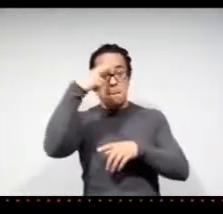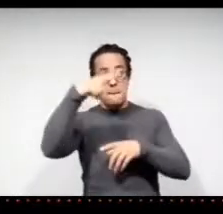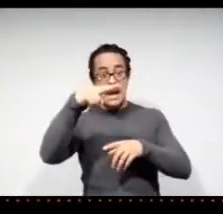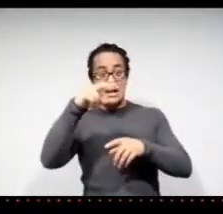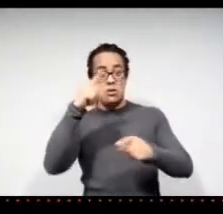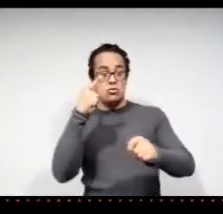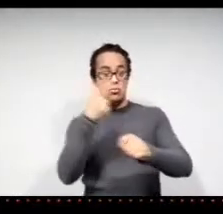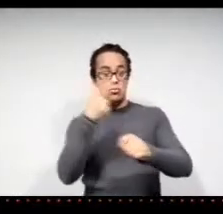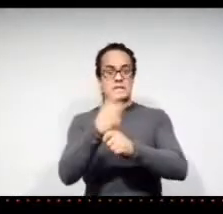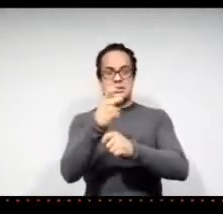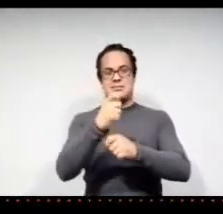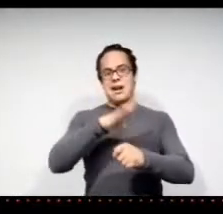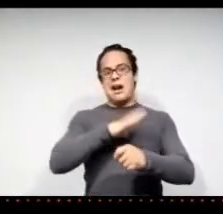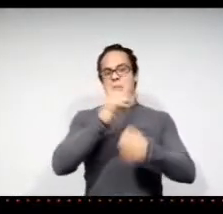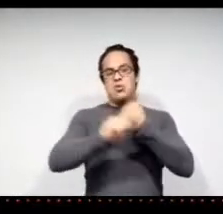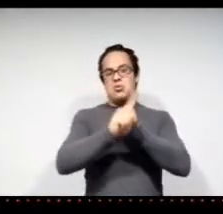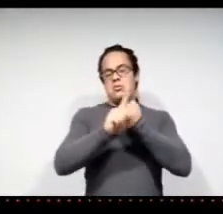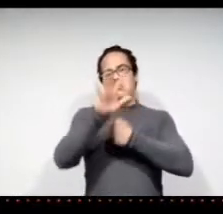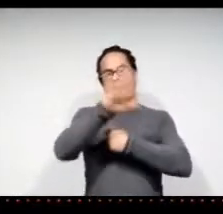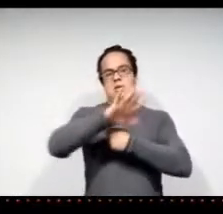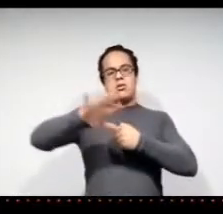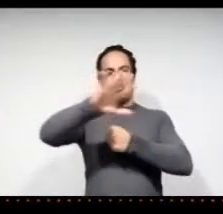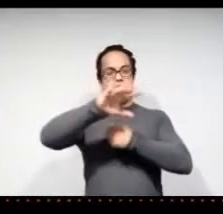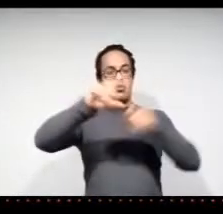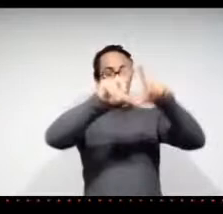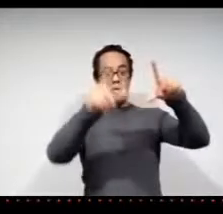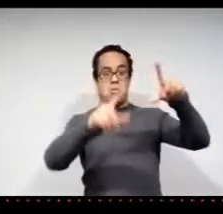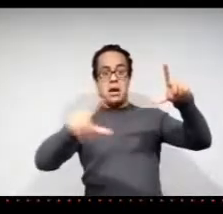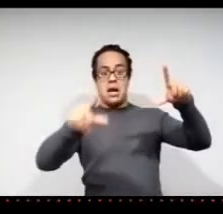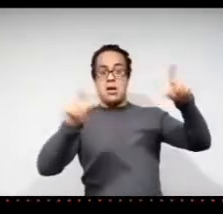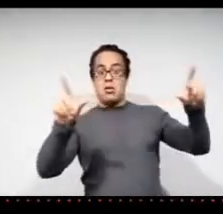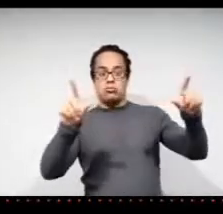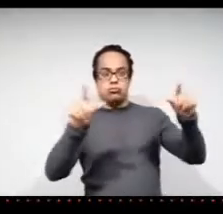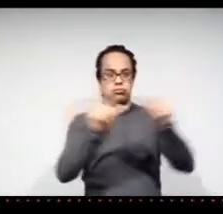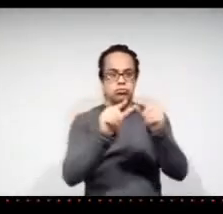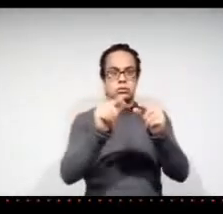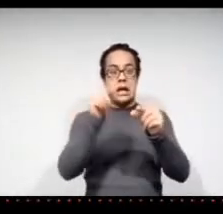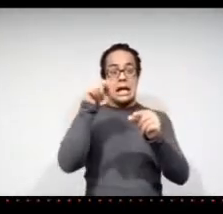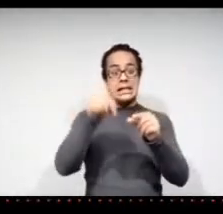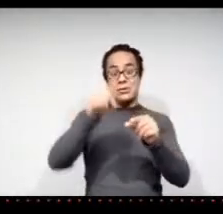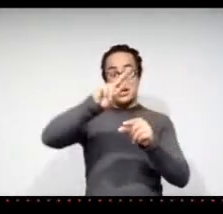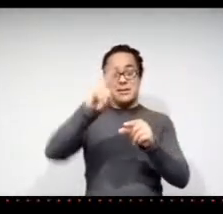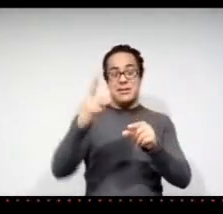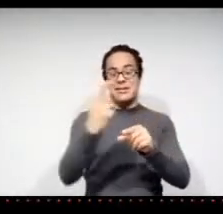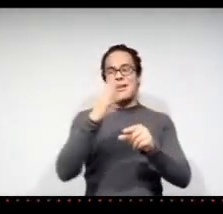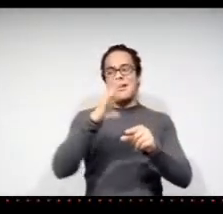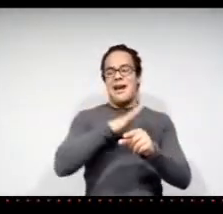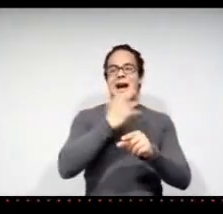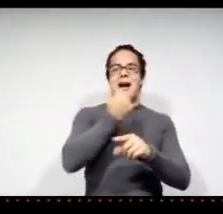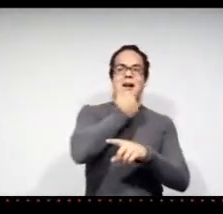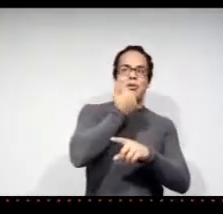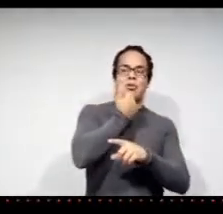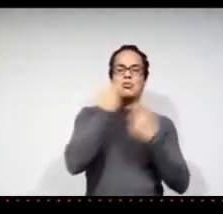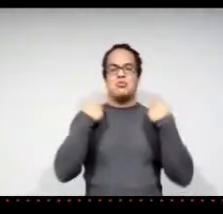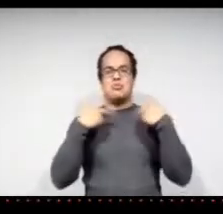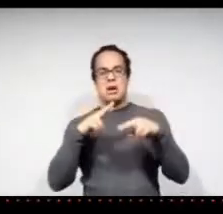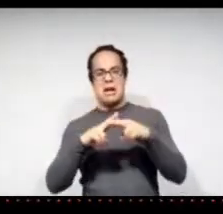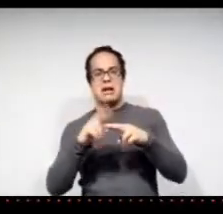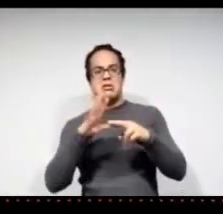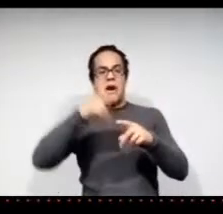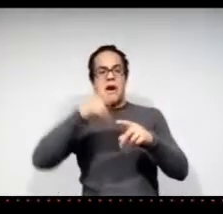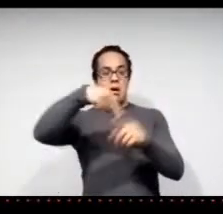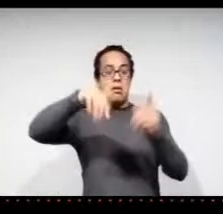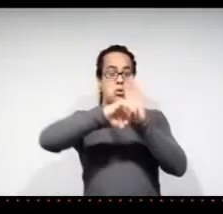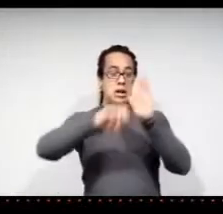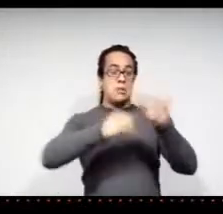que tiene la sociedad mexicana, una gran cantidad de estudiantes y docentes que tienen, es difícil decir tener o no acceso a internet, a pesar de que